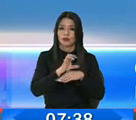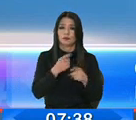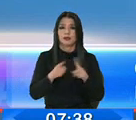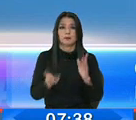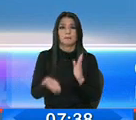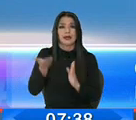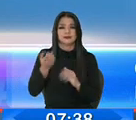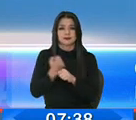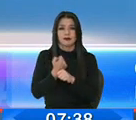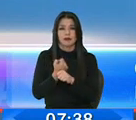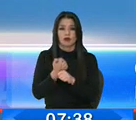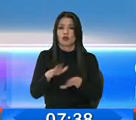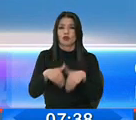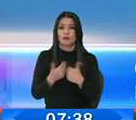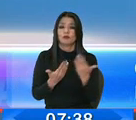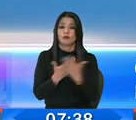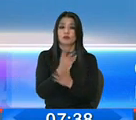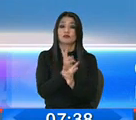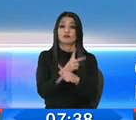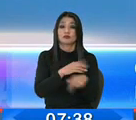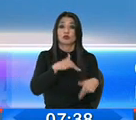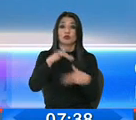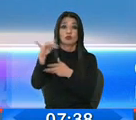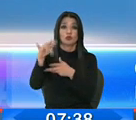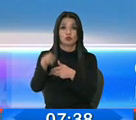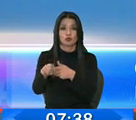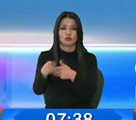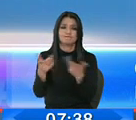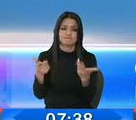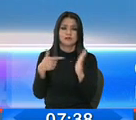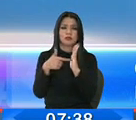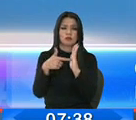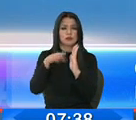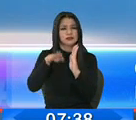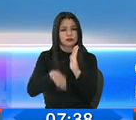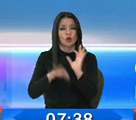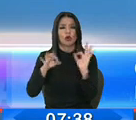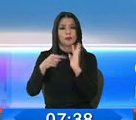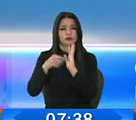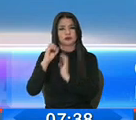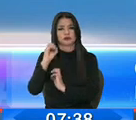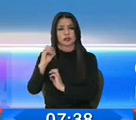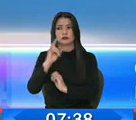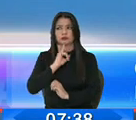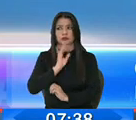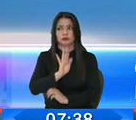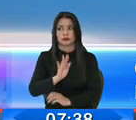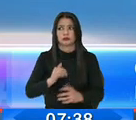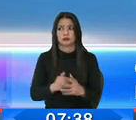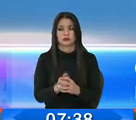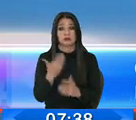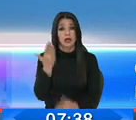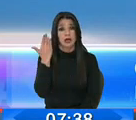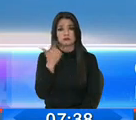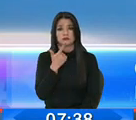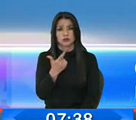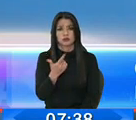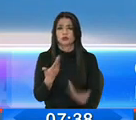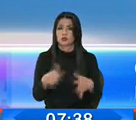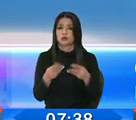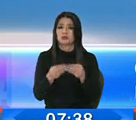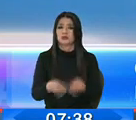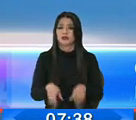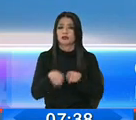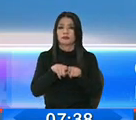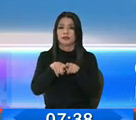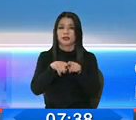aumentarlas con la inclusión de nuevos productos en estos sistemas preferenciales que tiene Estados Unidos y que, como yo decía en ocasiones anteriores, hemos perdido competitividad